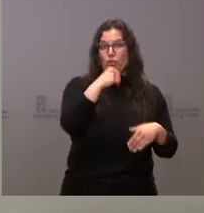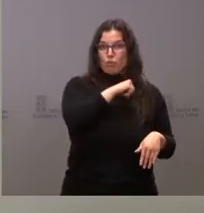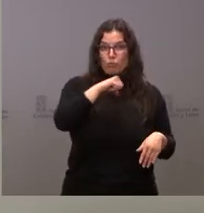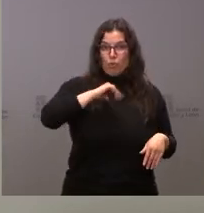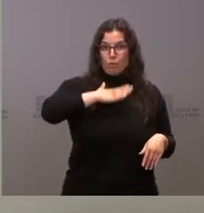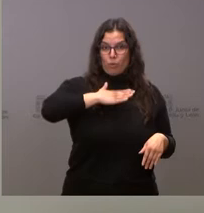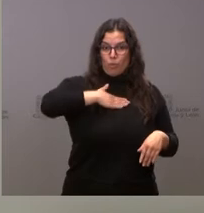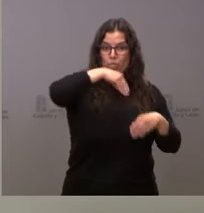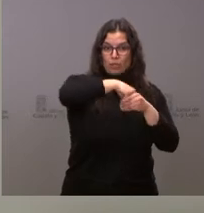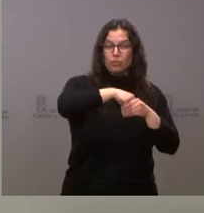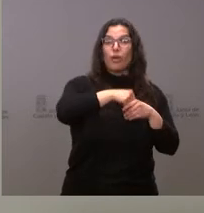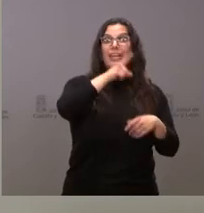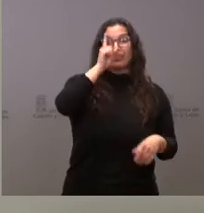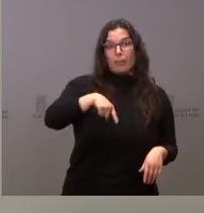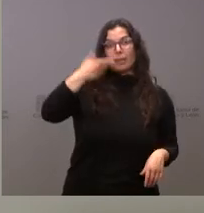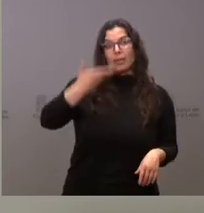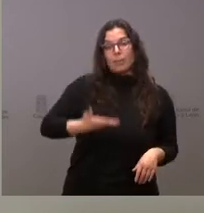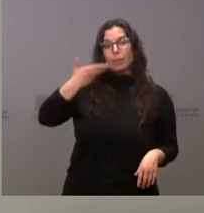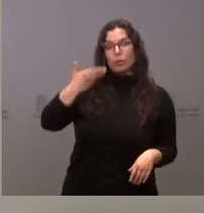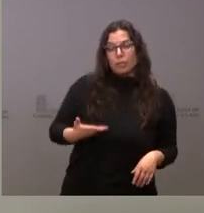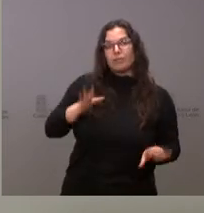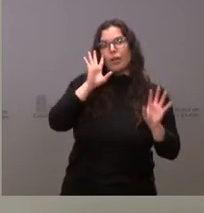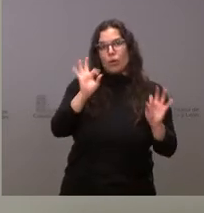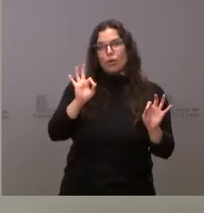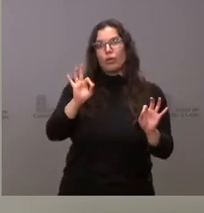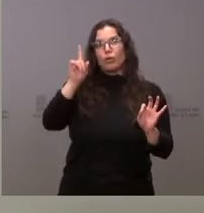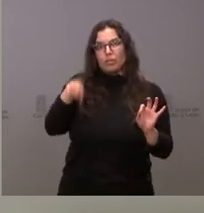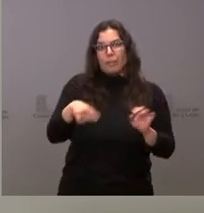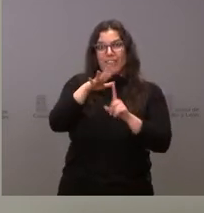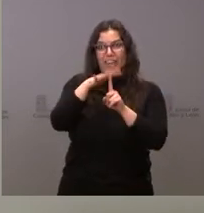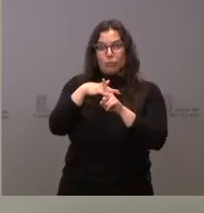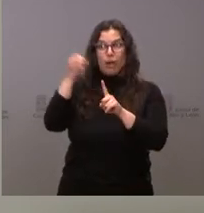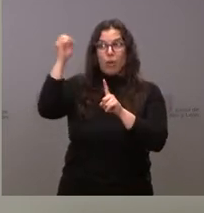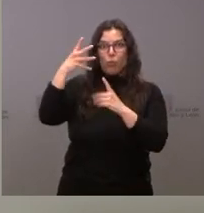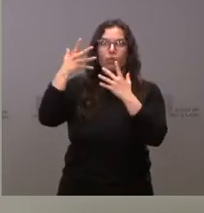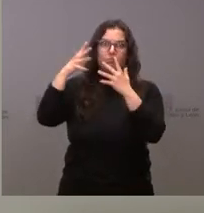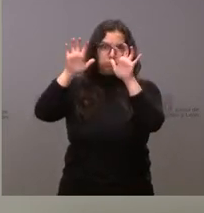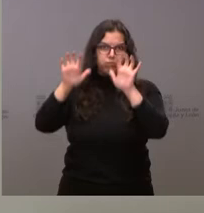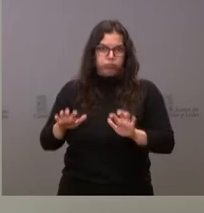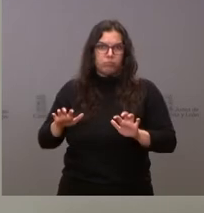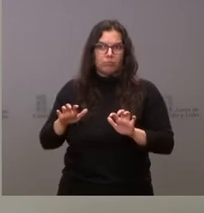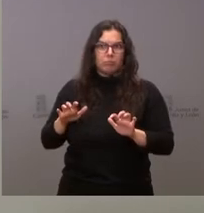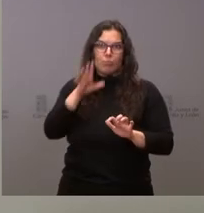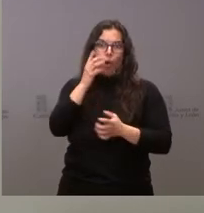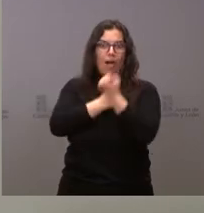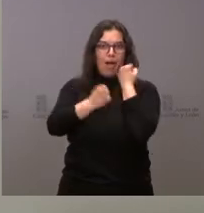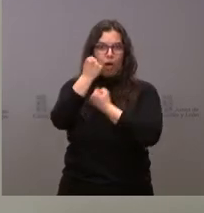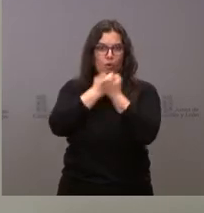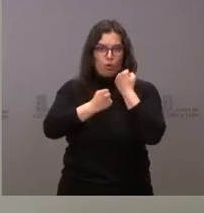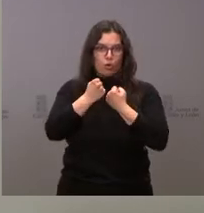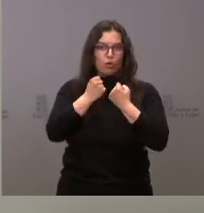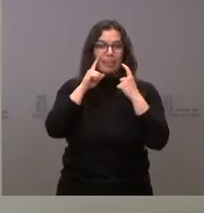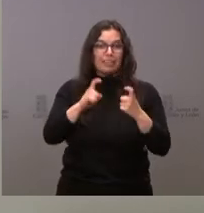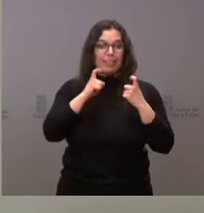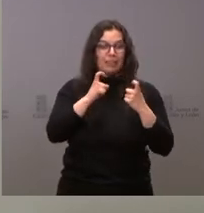climático sino lo que es muy relevante que lógicamente estamos reduciendo la factura energética que paga la comunidad autónoma para mantener los servicios